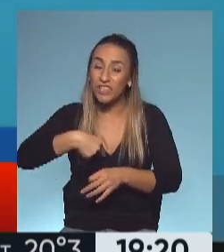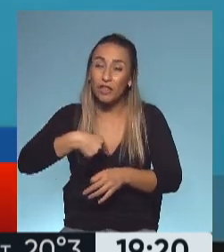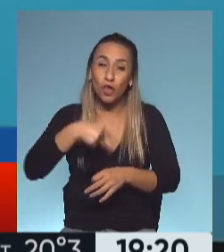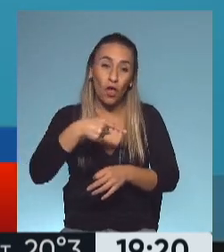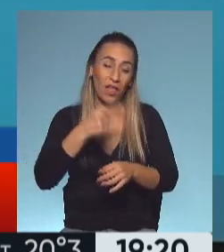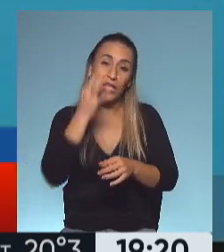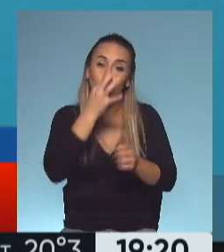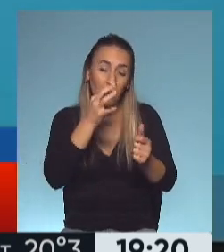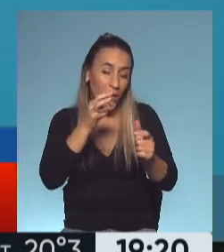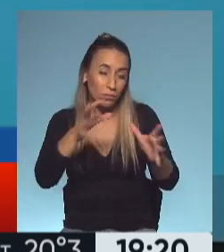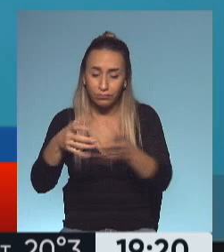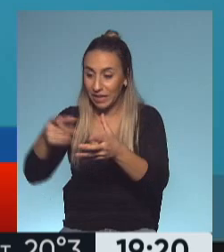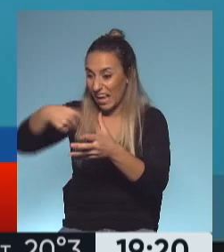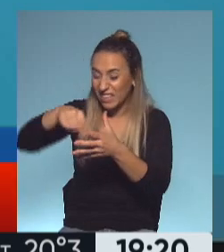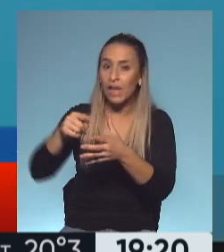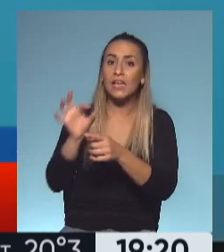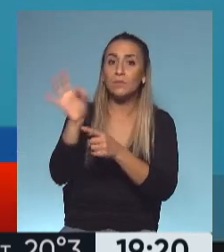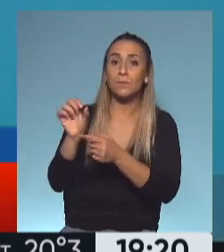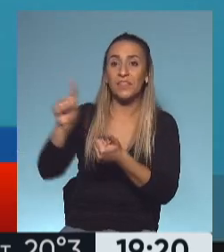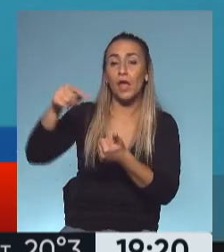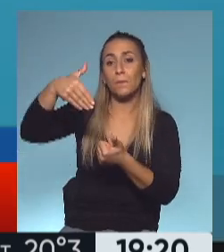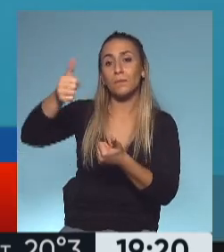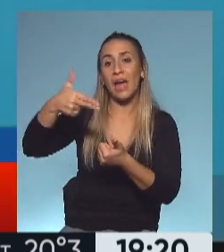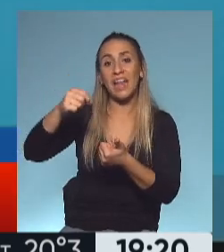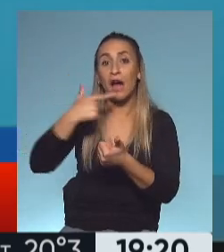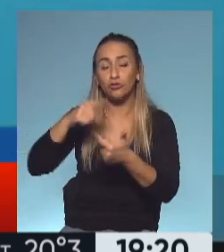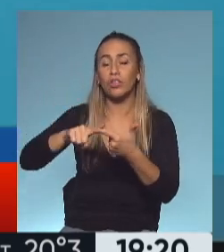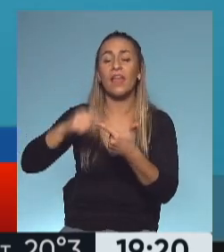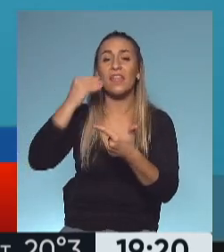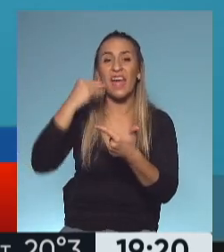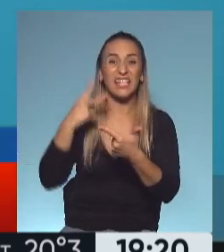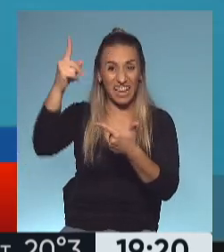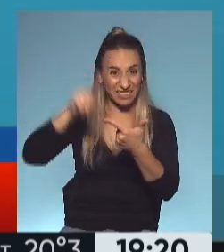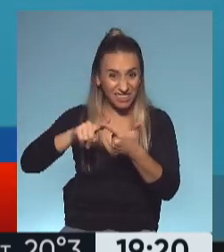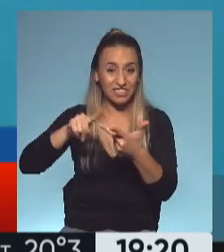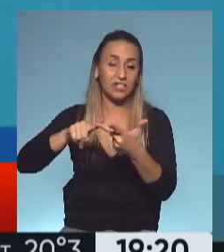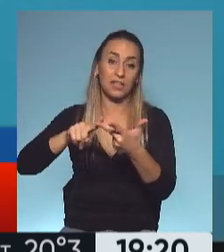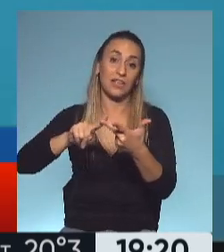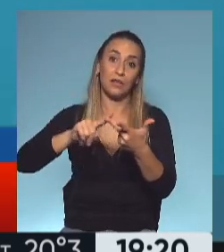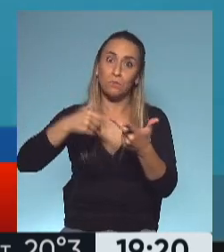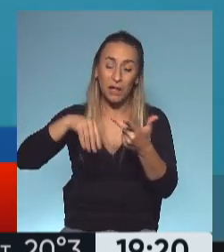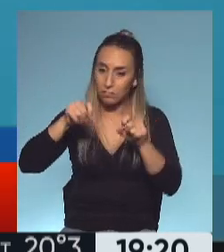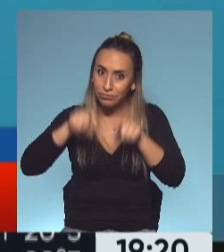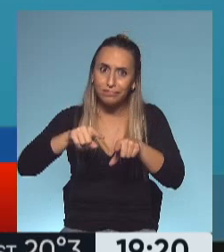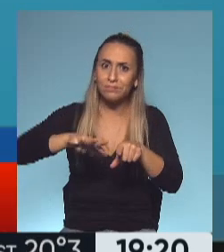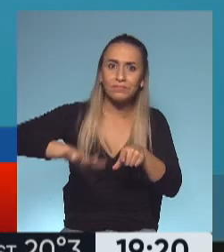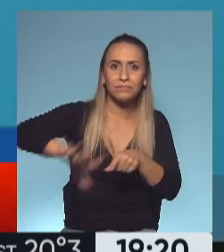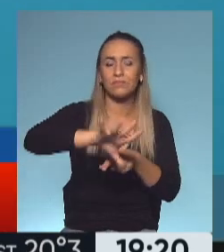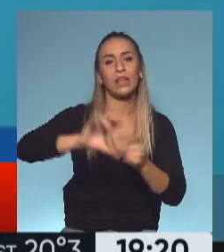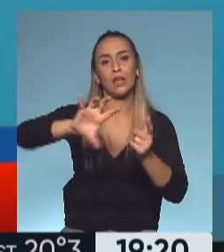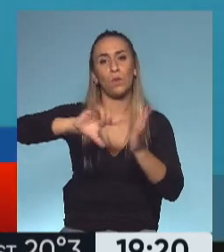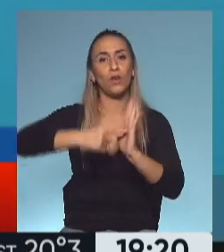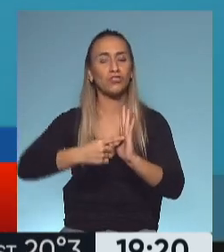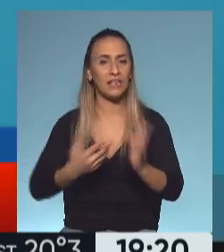cepa inglesa en la ciudad y 40% en la región metropolitana, en el Gran Buenos Aires. Estas